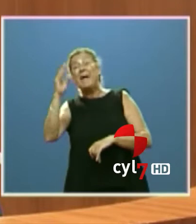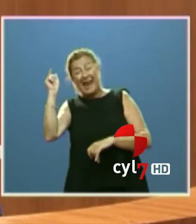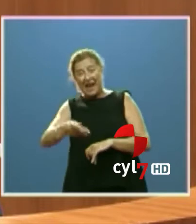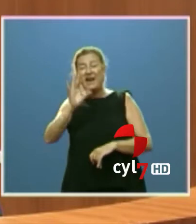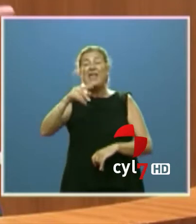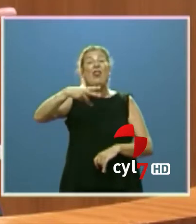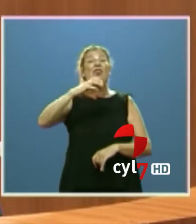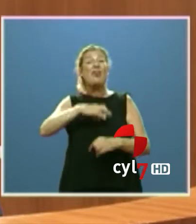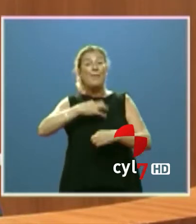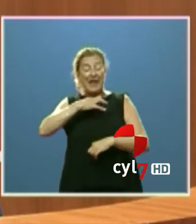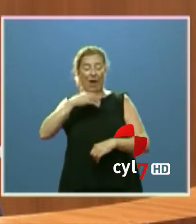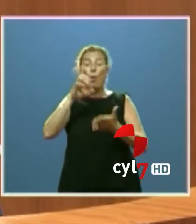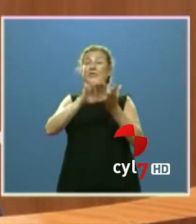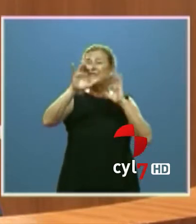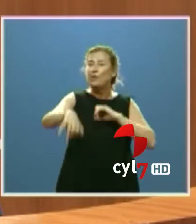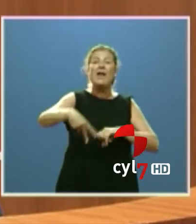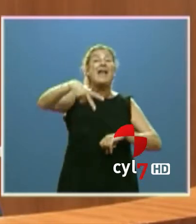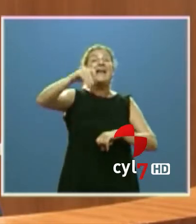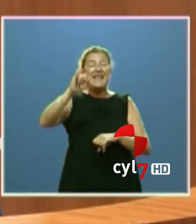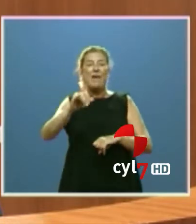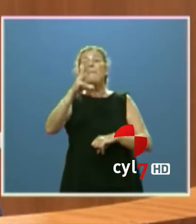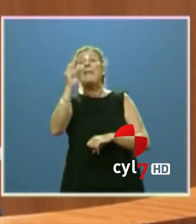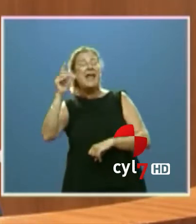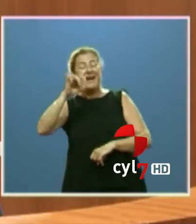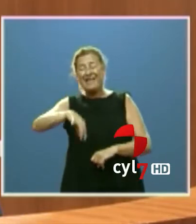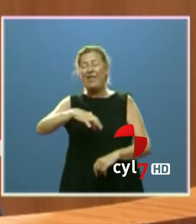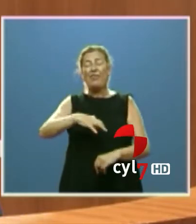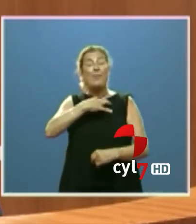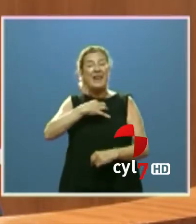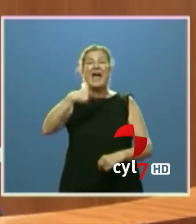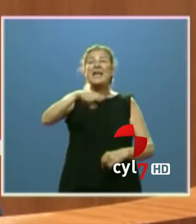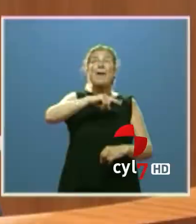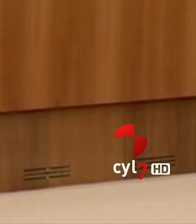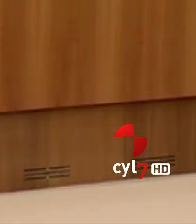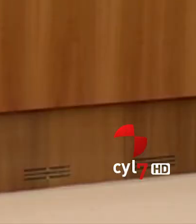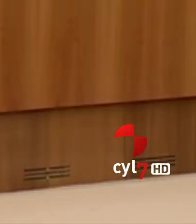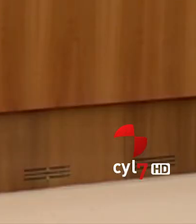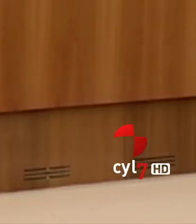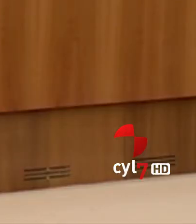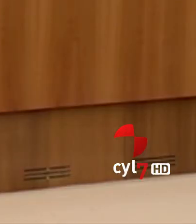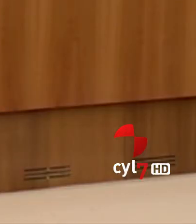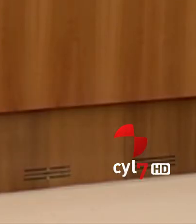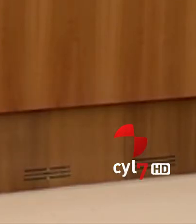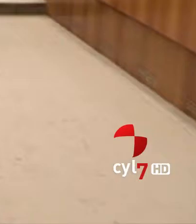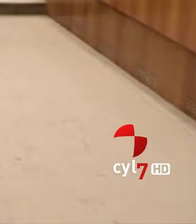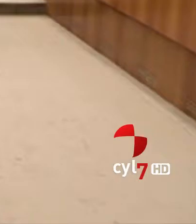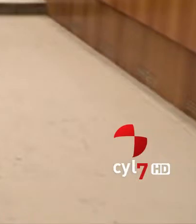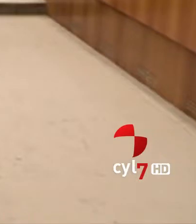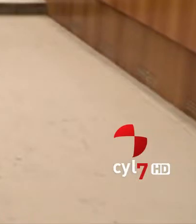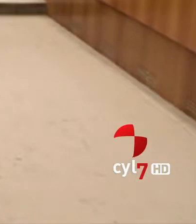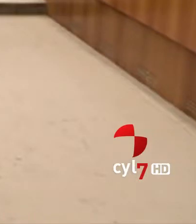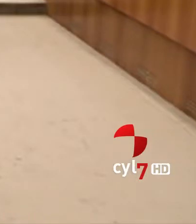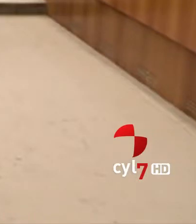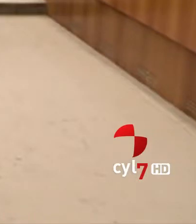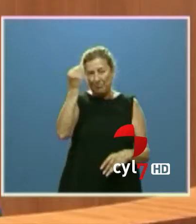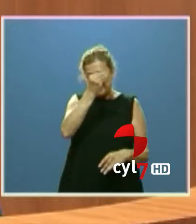león ni penal ni civil a ningún alto cargo de la junta de castilla y léon y sentencia para terminar con un mantra que lleva